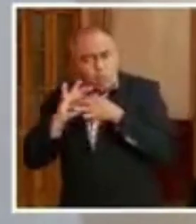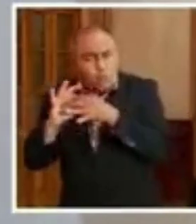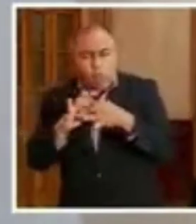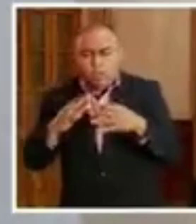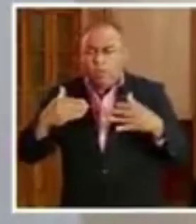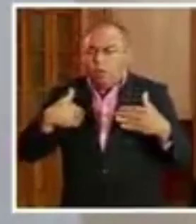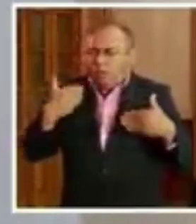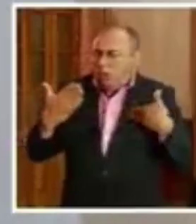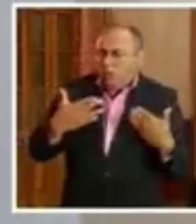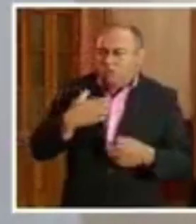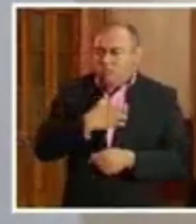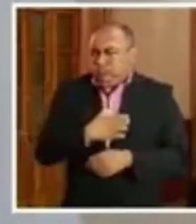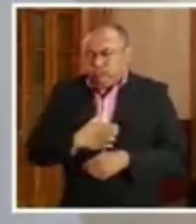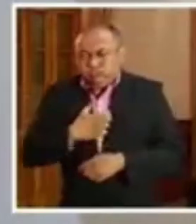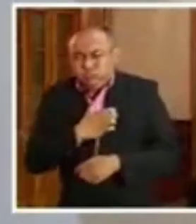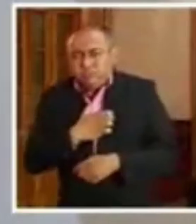alegres,